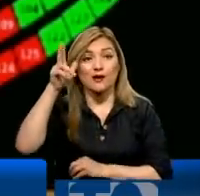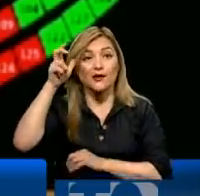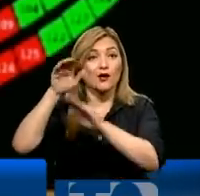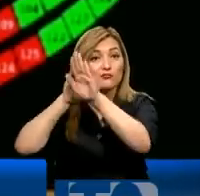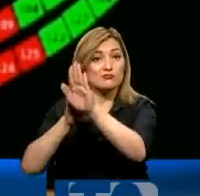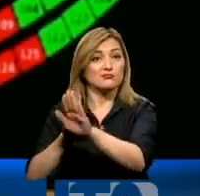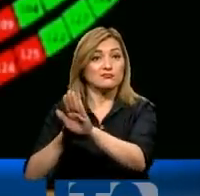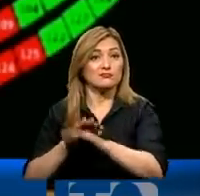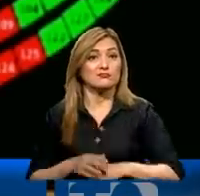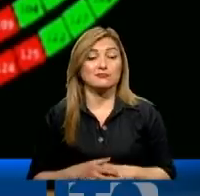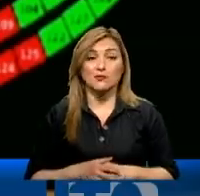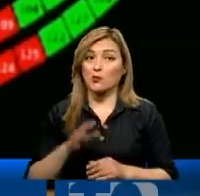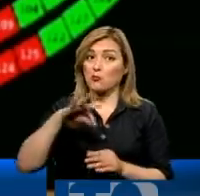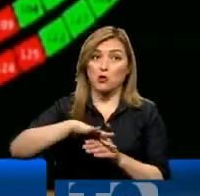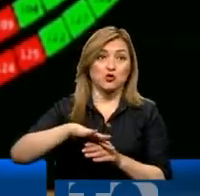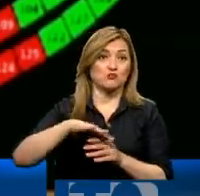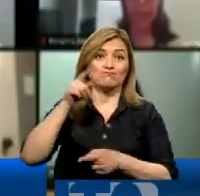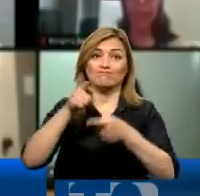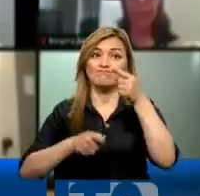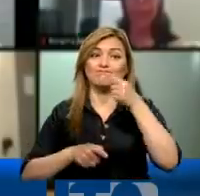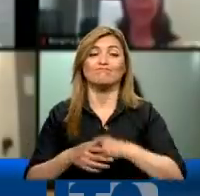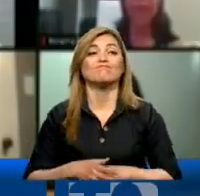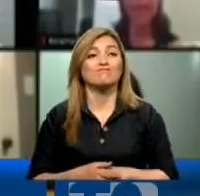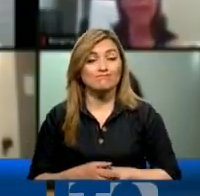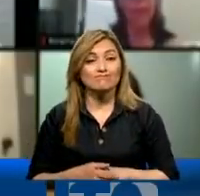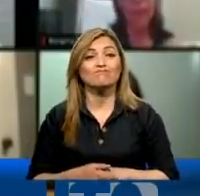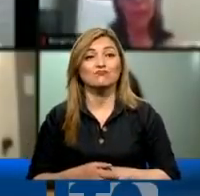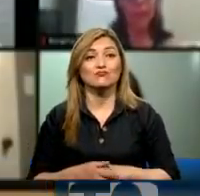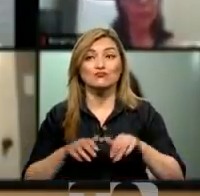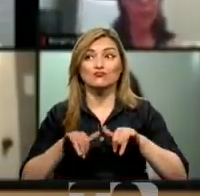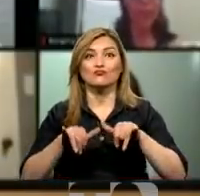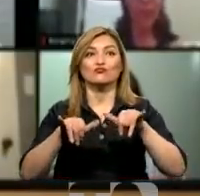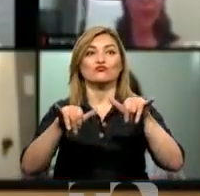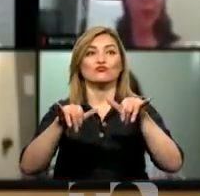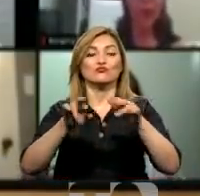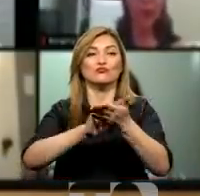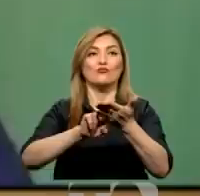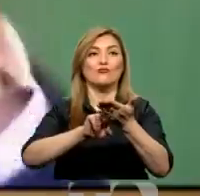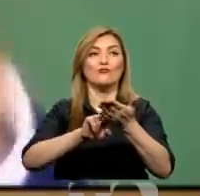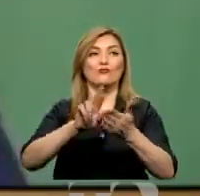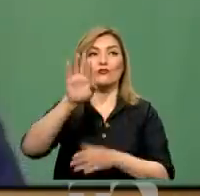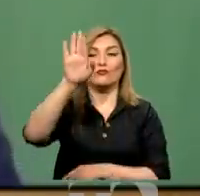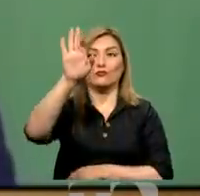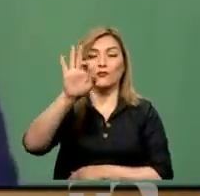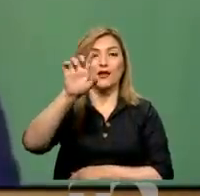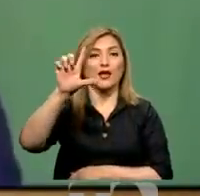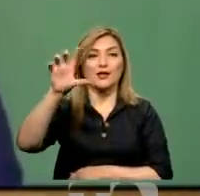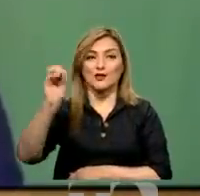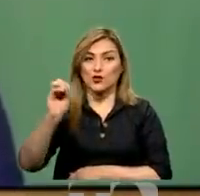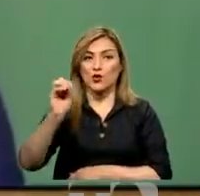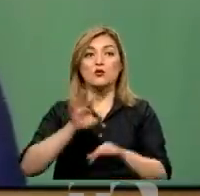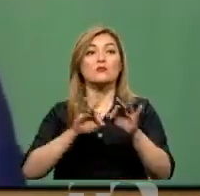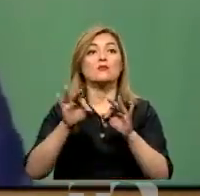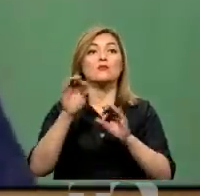respaldaron la moción, pero no se lograron los votos necesarios, por lo que se continuó con la sesión. Y Tello explicó las observaciones